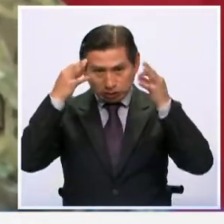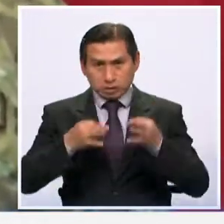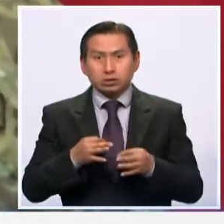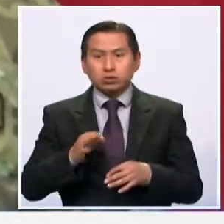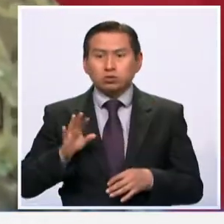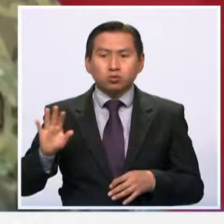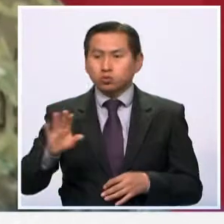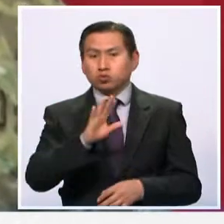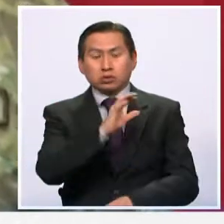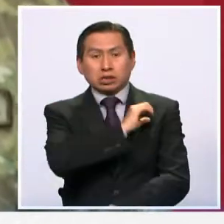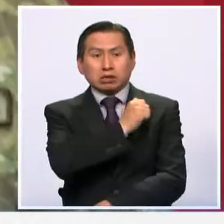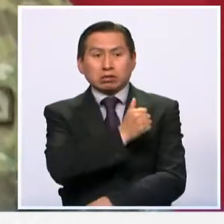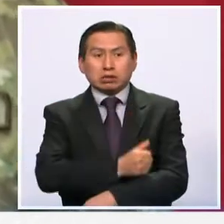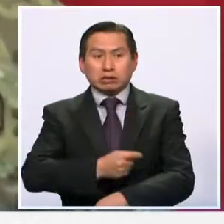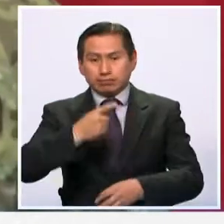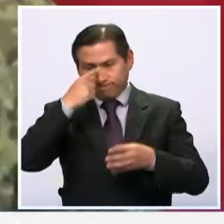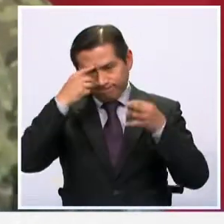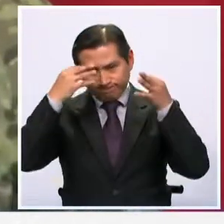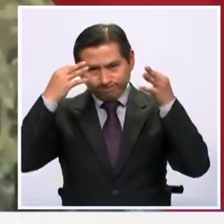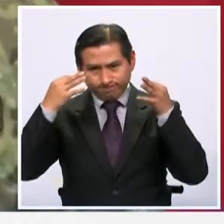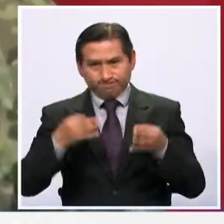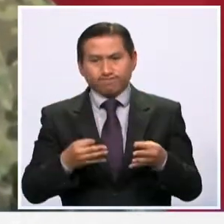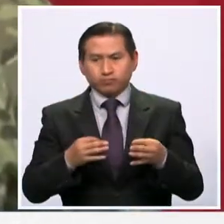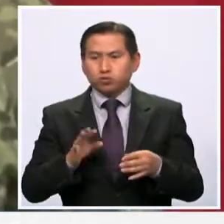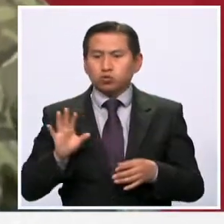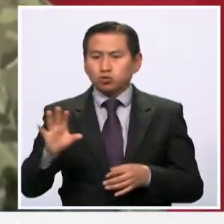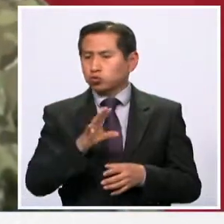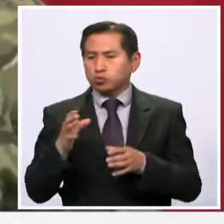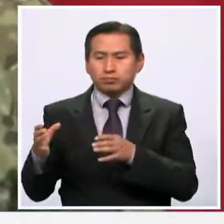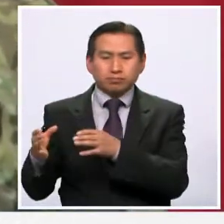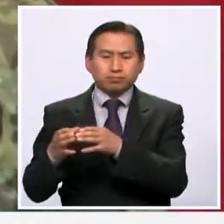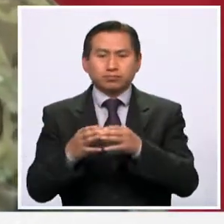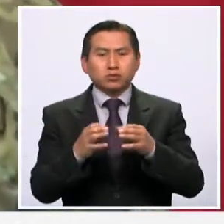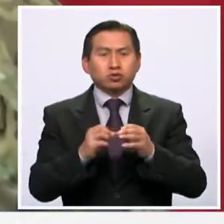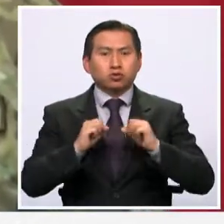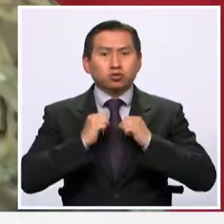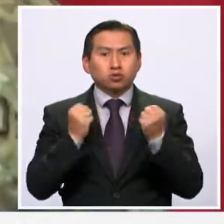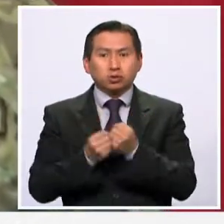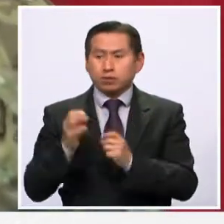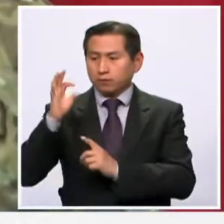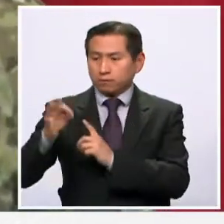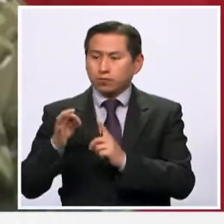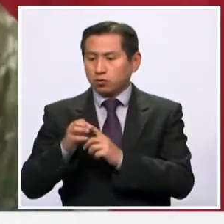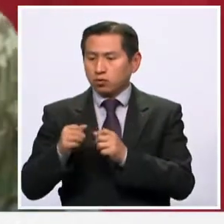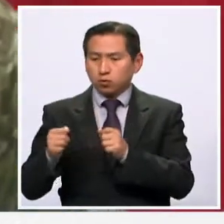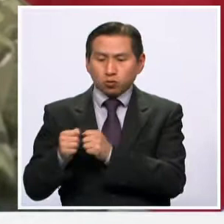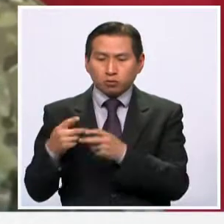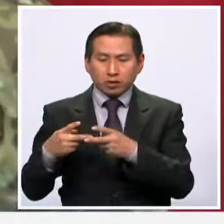decidido las autoridades y las organizaciones sociales, PEJUVES, OTVs, etc.